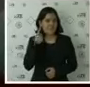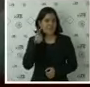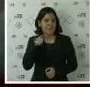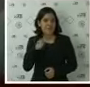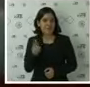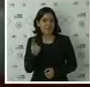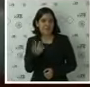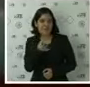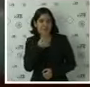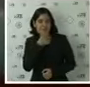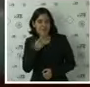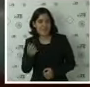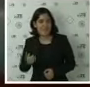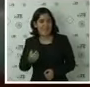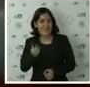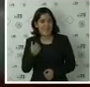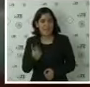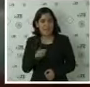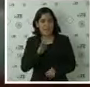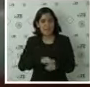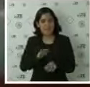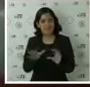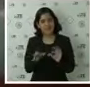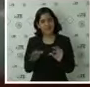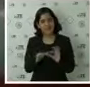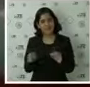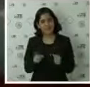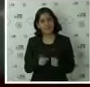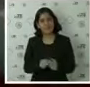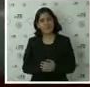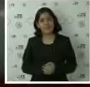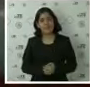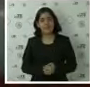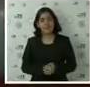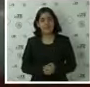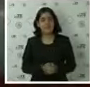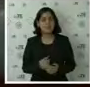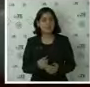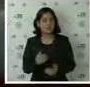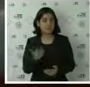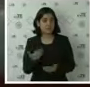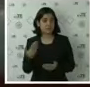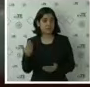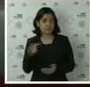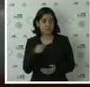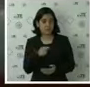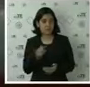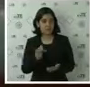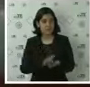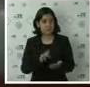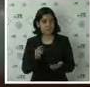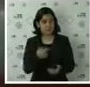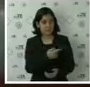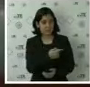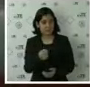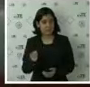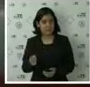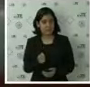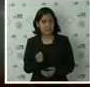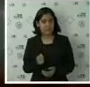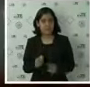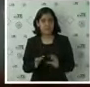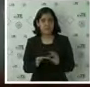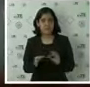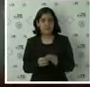Me encantó escucharles porque coincidimos en muchas cosas, Stephanie, Alexa, Miguel y Ángel Gabriel. Primero les diría